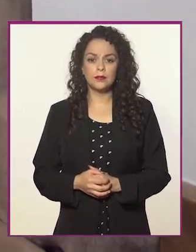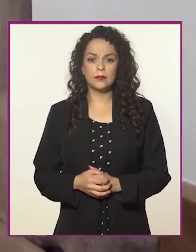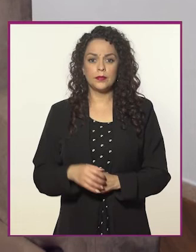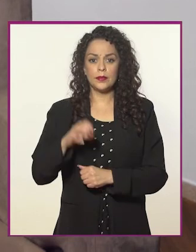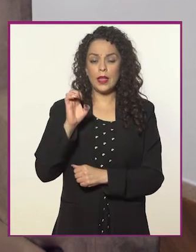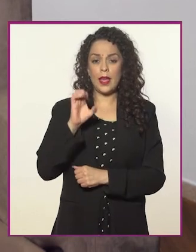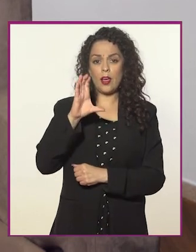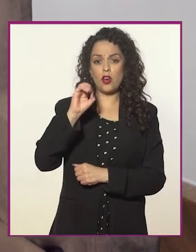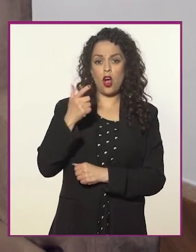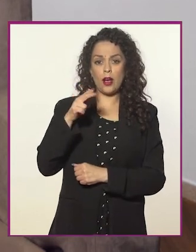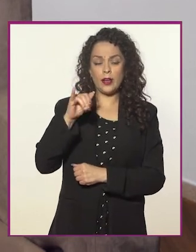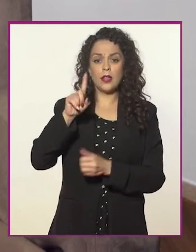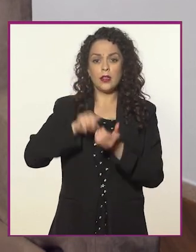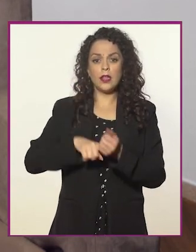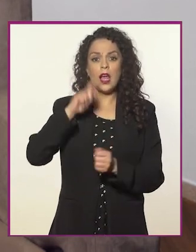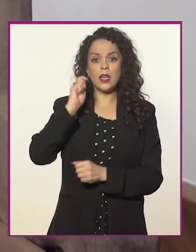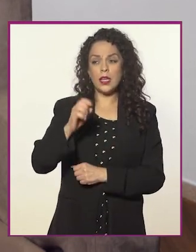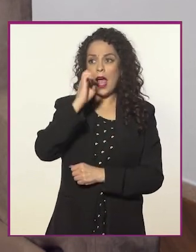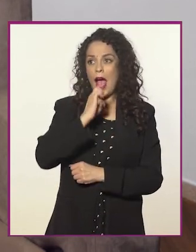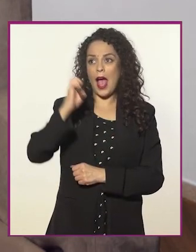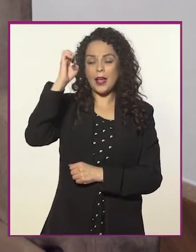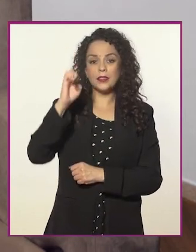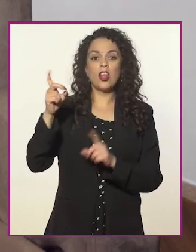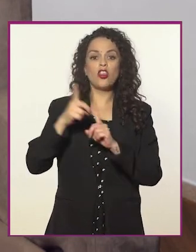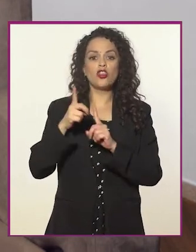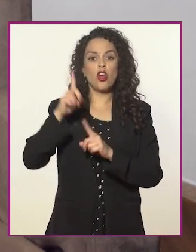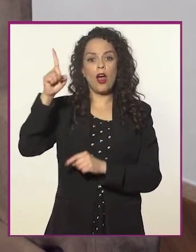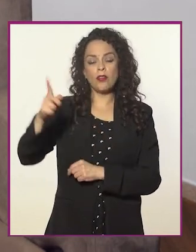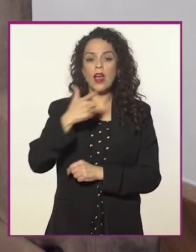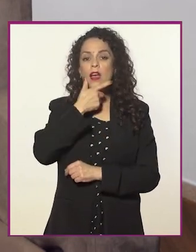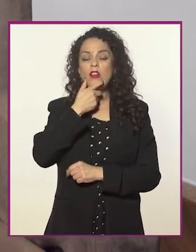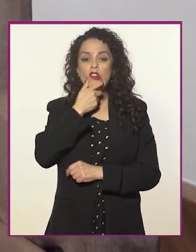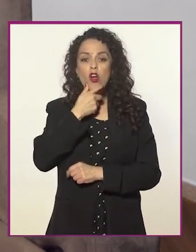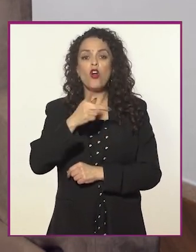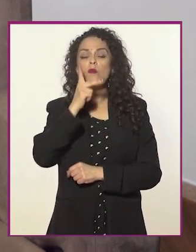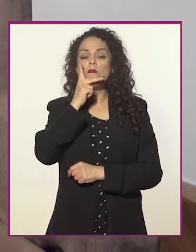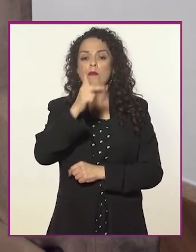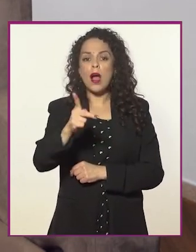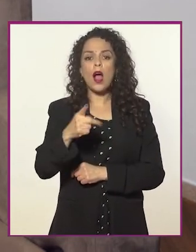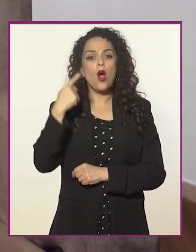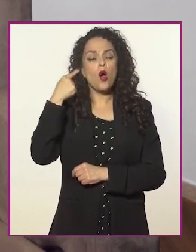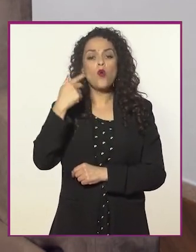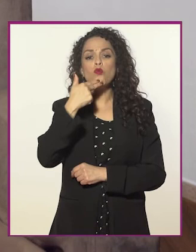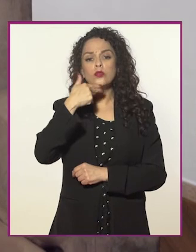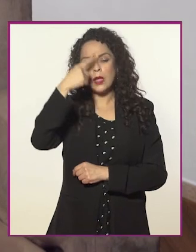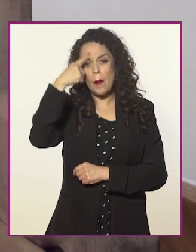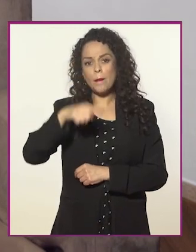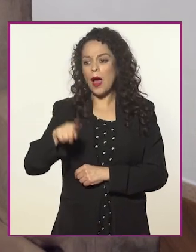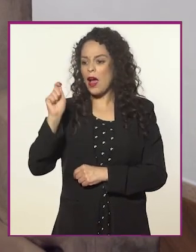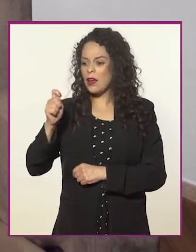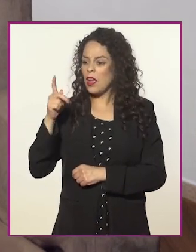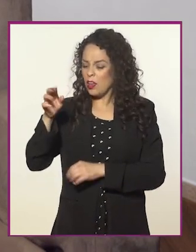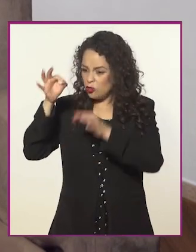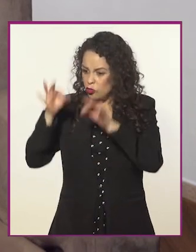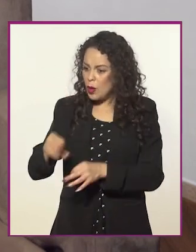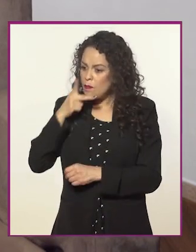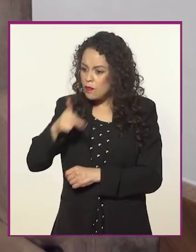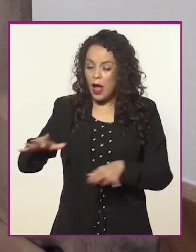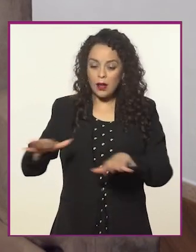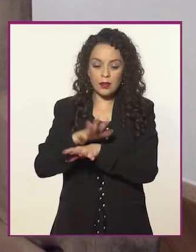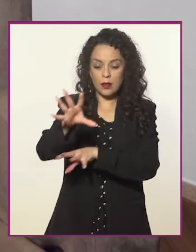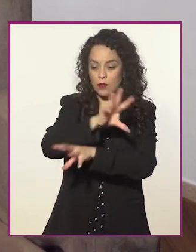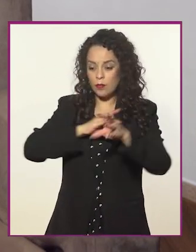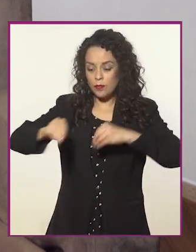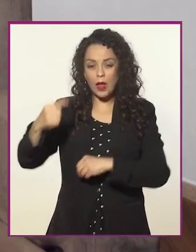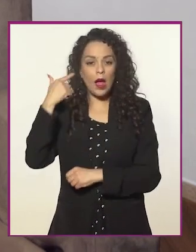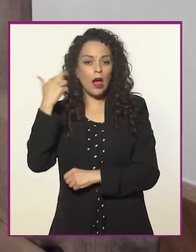Cockney es un habla popular de la zona este de Londres, en la que usas palabras rimadas para sustituir la palabra original, que se asemeja en sonido. Por